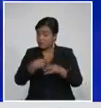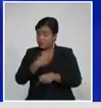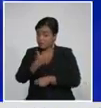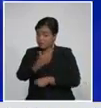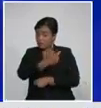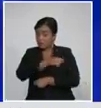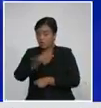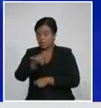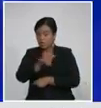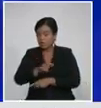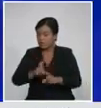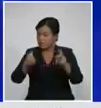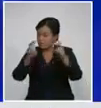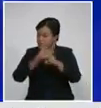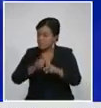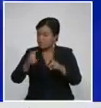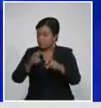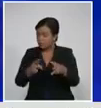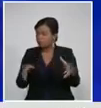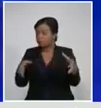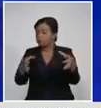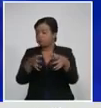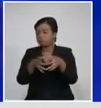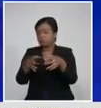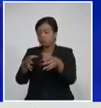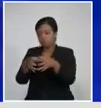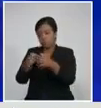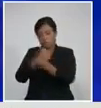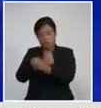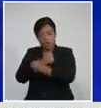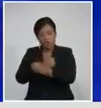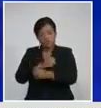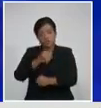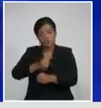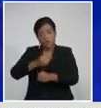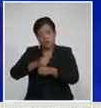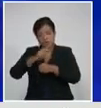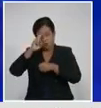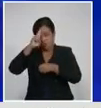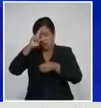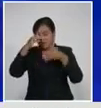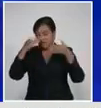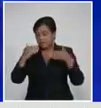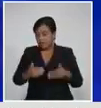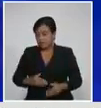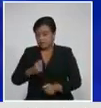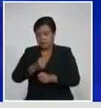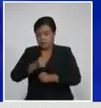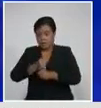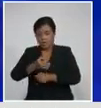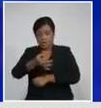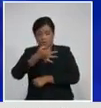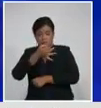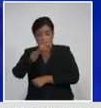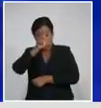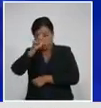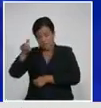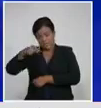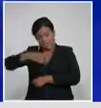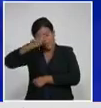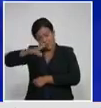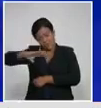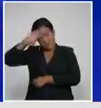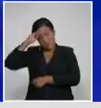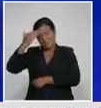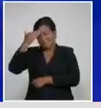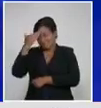los estudios de intervención a grupos de riesgo, a trabajadores de la salud, también a trabajadores del sector biofarmacéutico cubano. Las